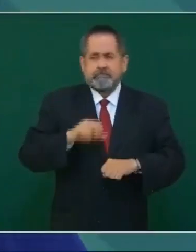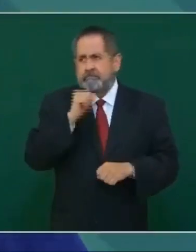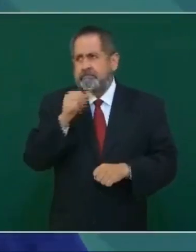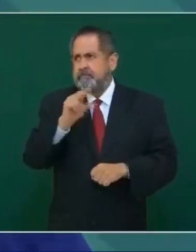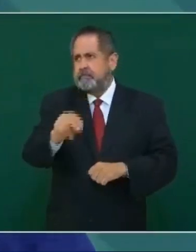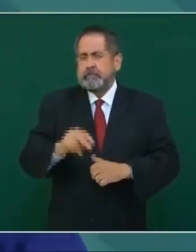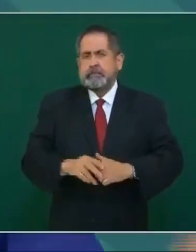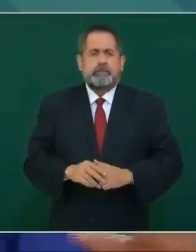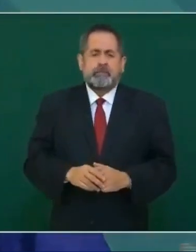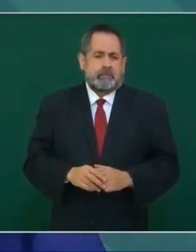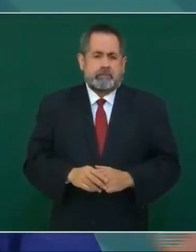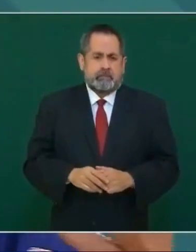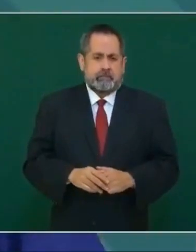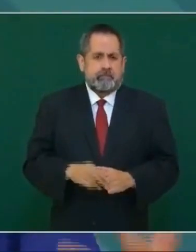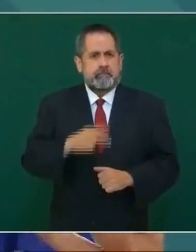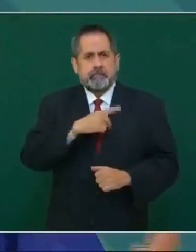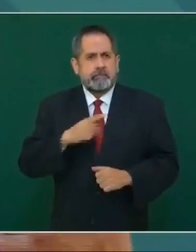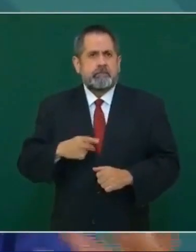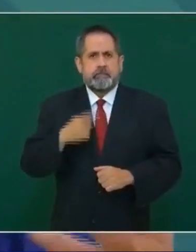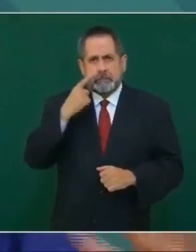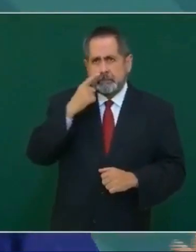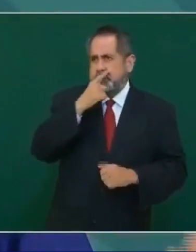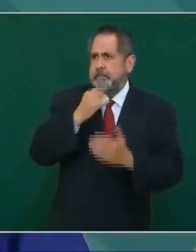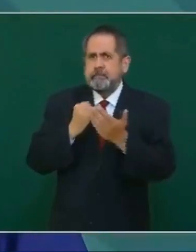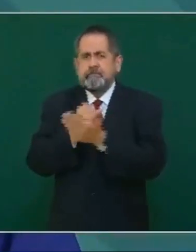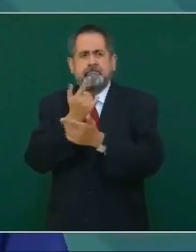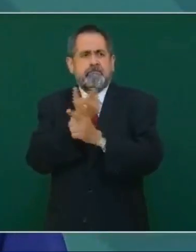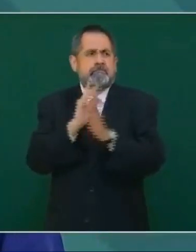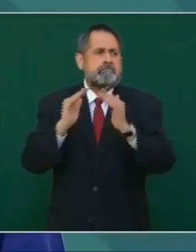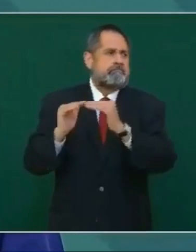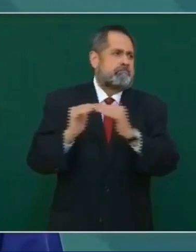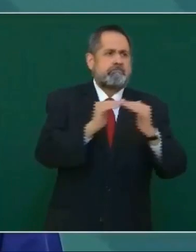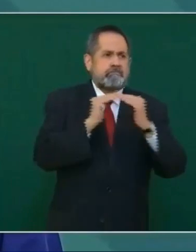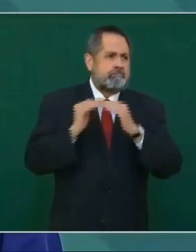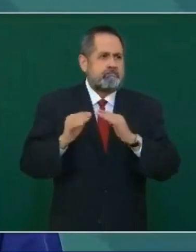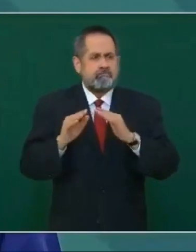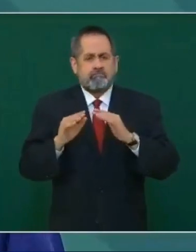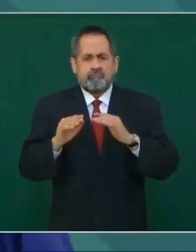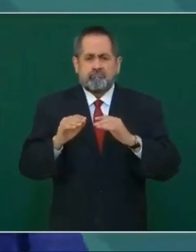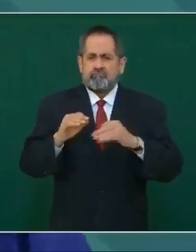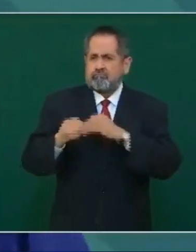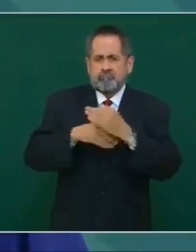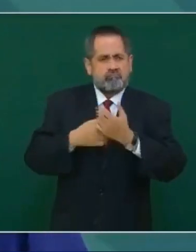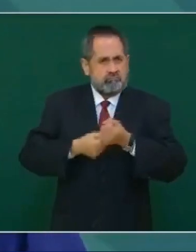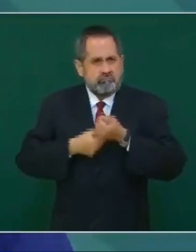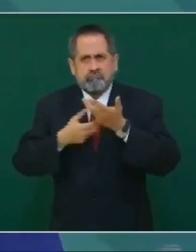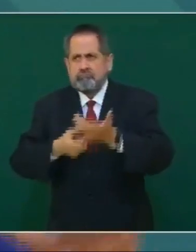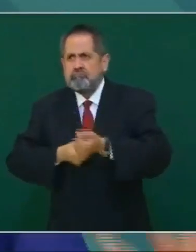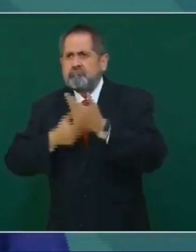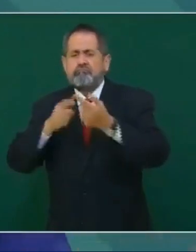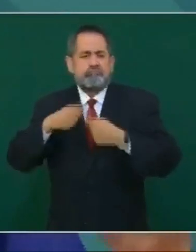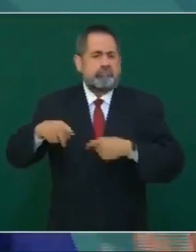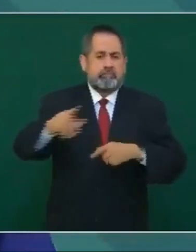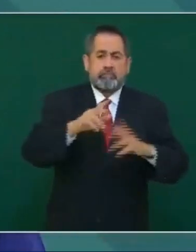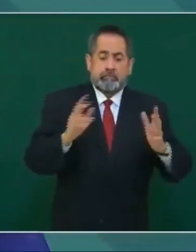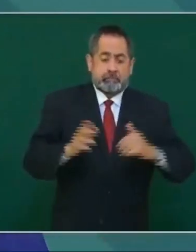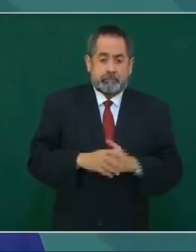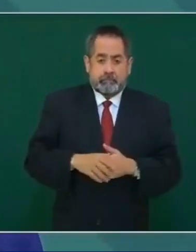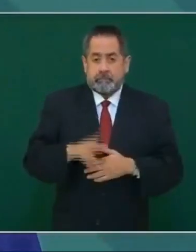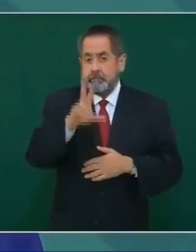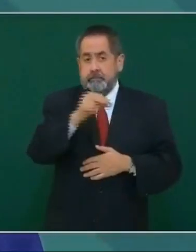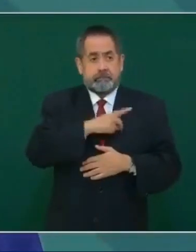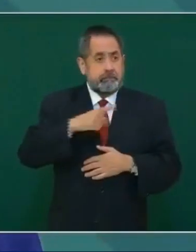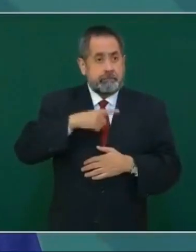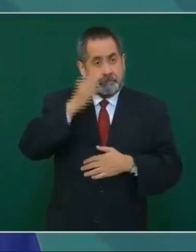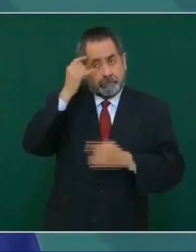Entonces, que haya democracia y que todos nos manifestemos, además que no olvidemos nuestra